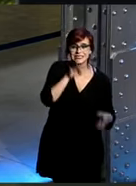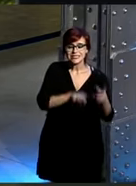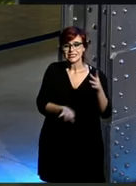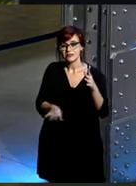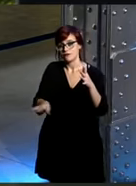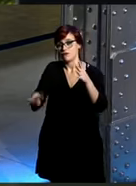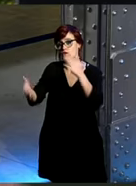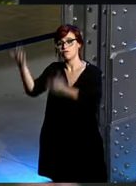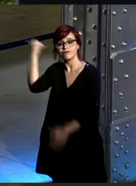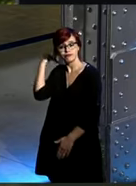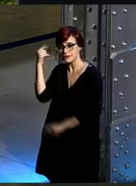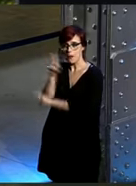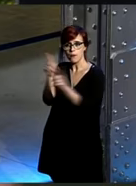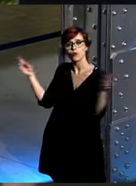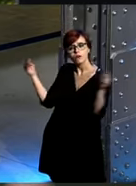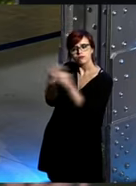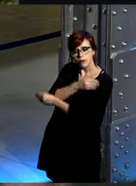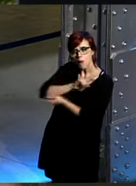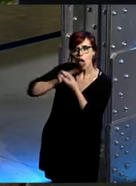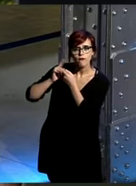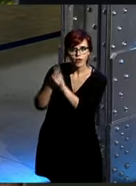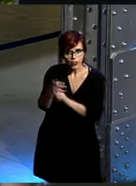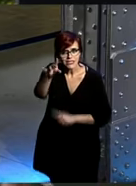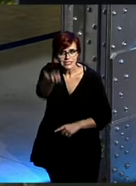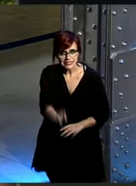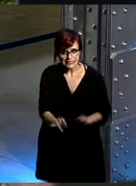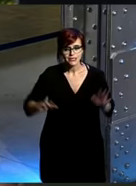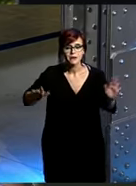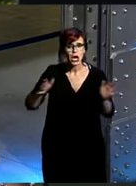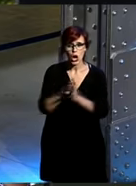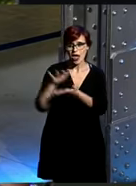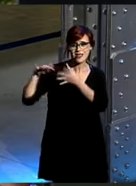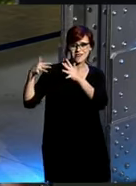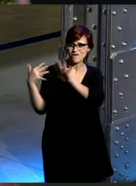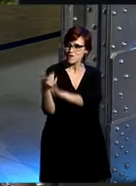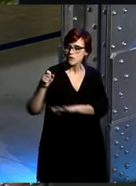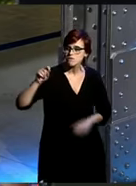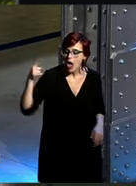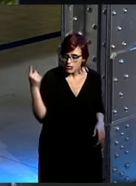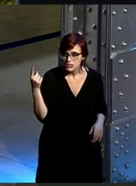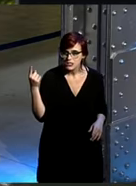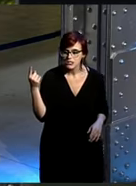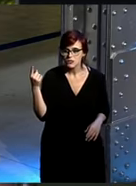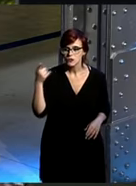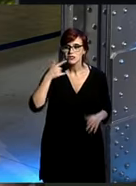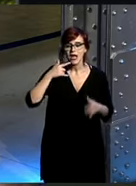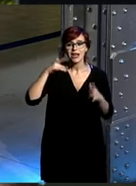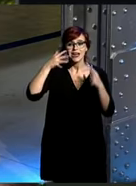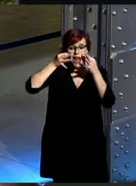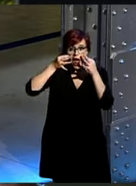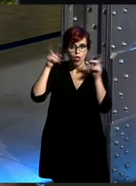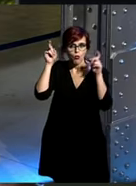100 años. Ha habido modificaciones de todo tipo. Y la modificación más importante, que nadie toma en cuenta, es la masificación